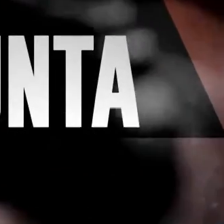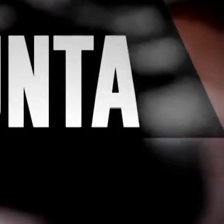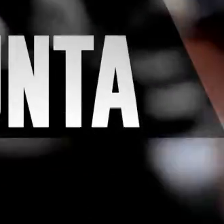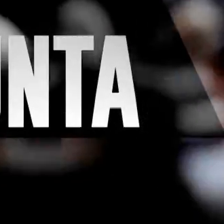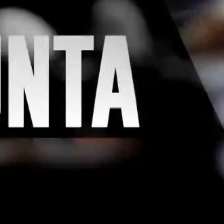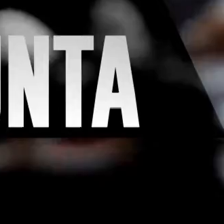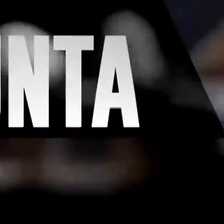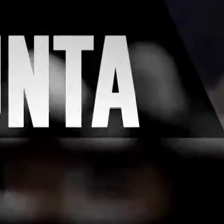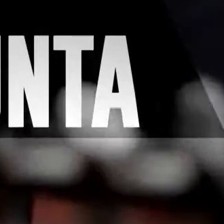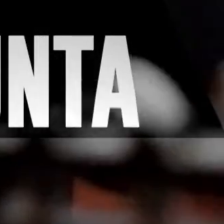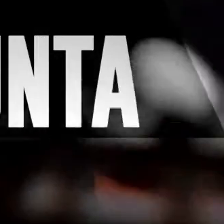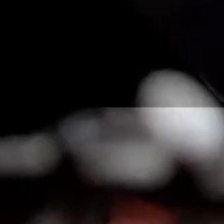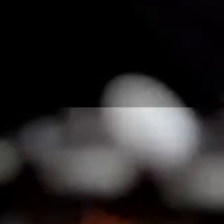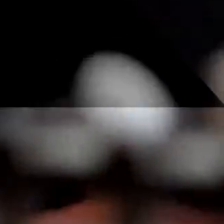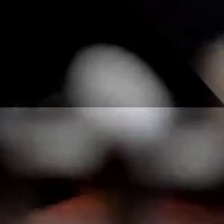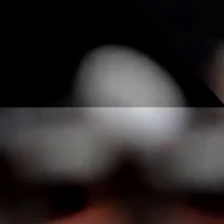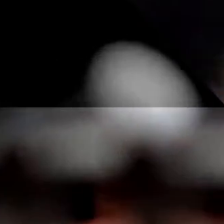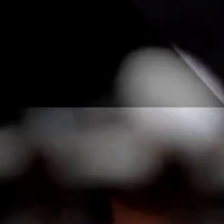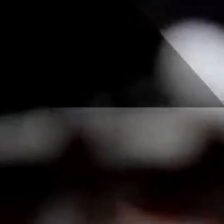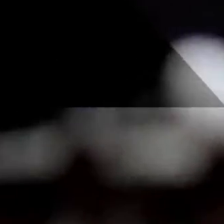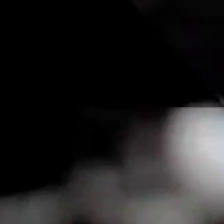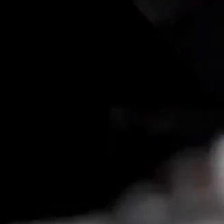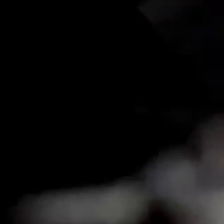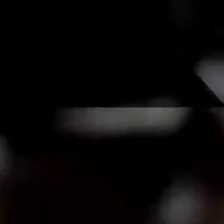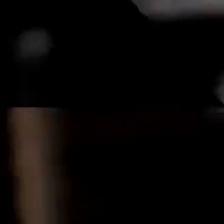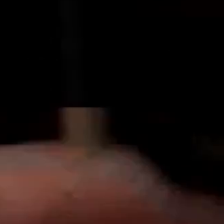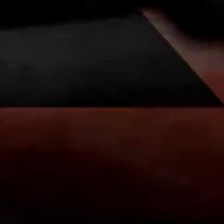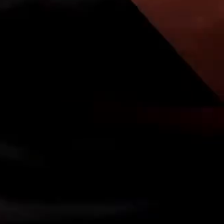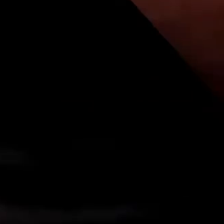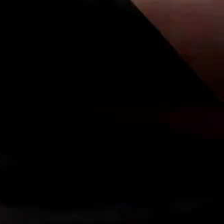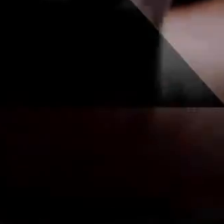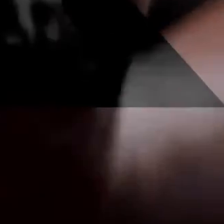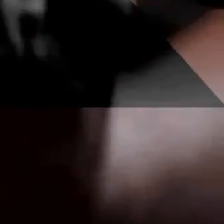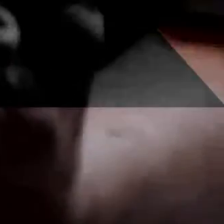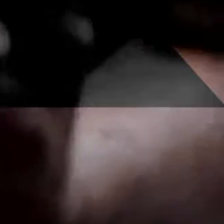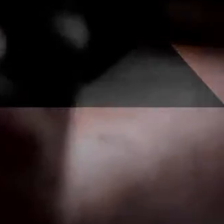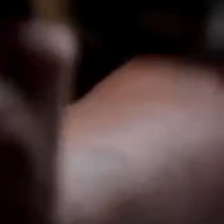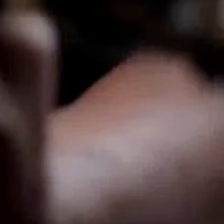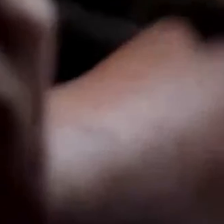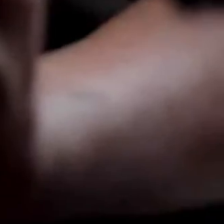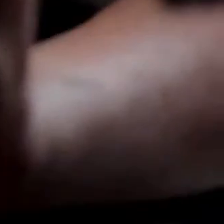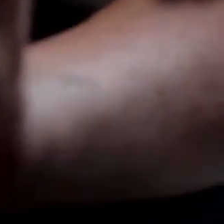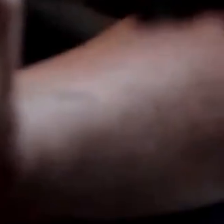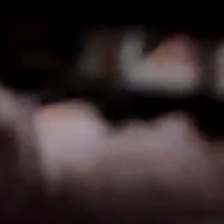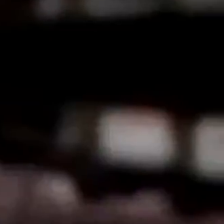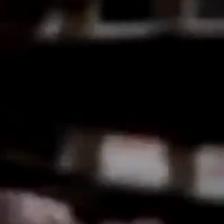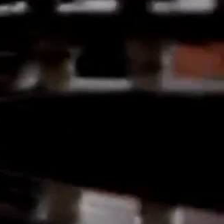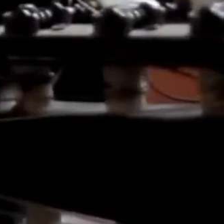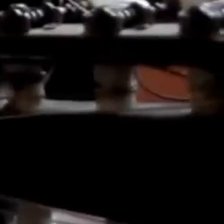morena hermosa. Y si no puedo con cueca, con refalosas. Te lleno hasta los corpiños